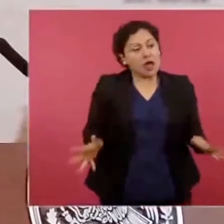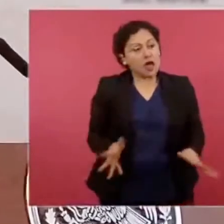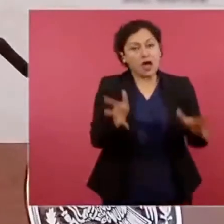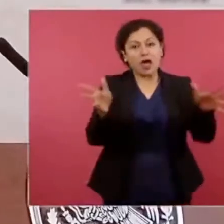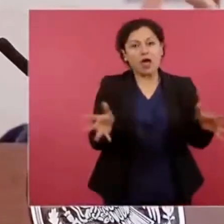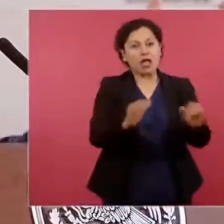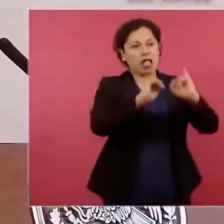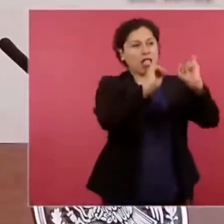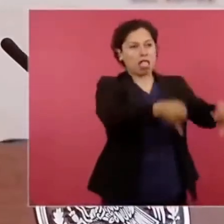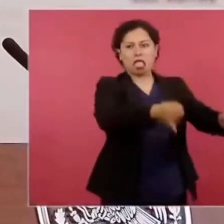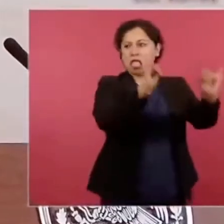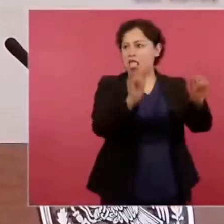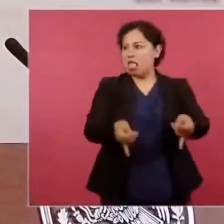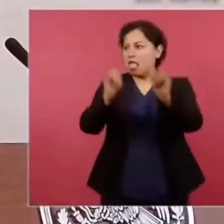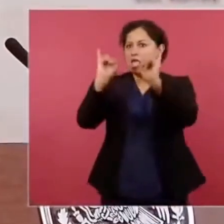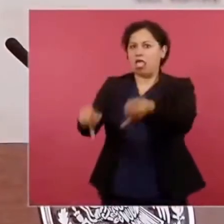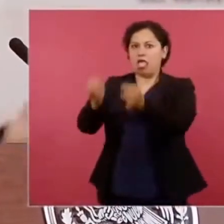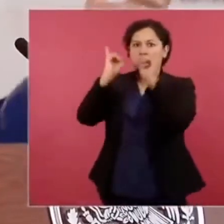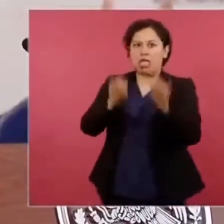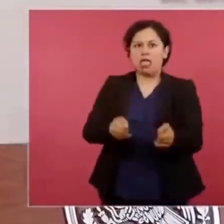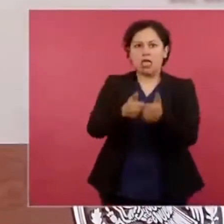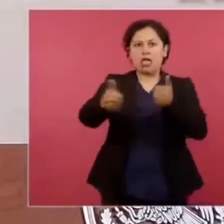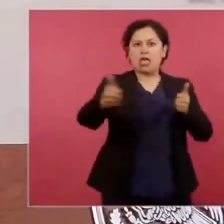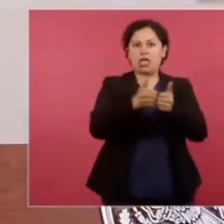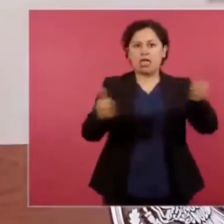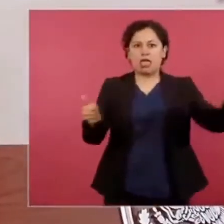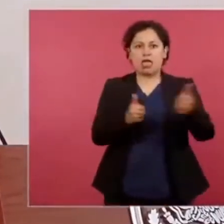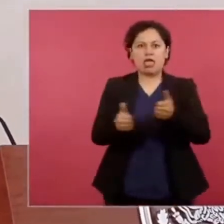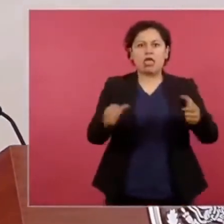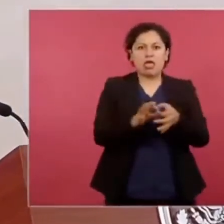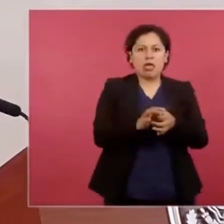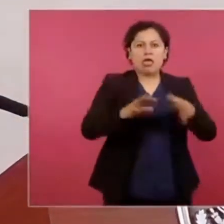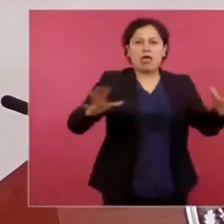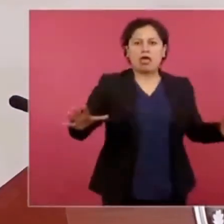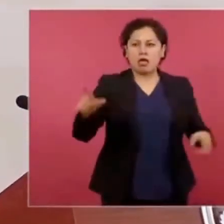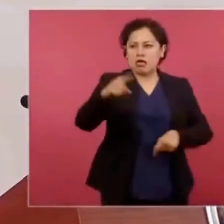dejando a la gente sin opciones. Fíjense